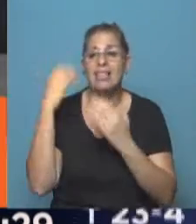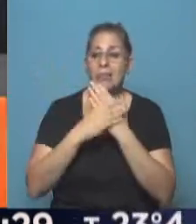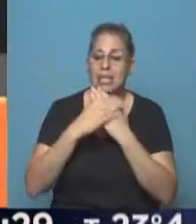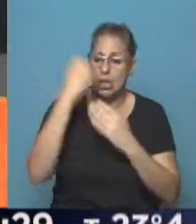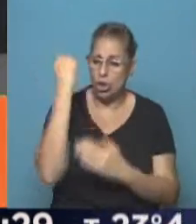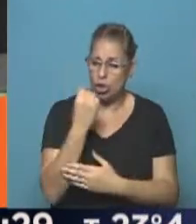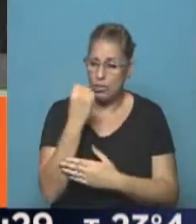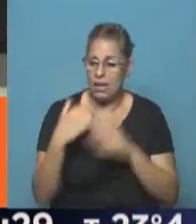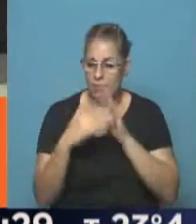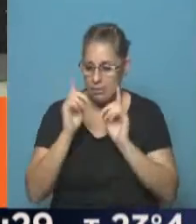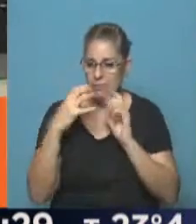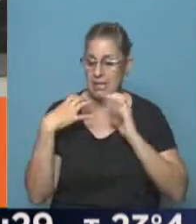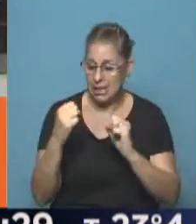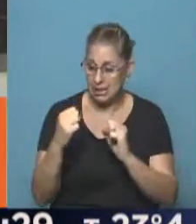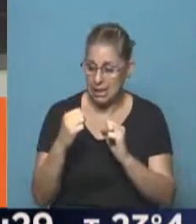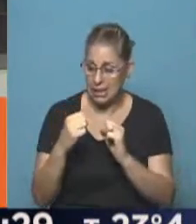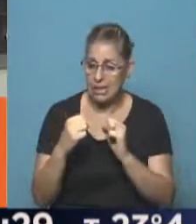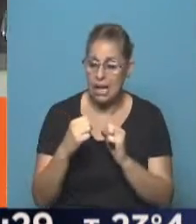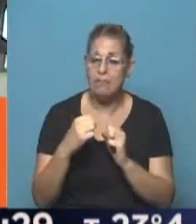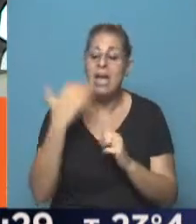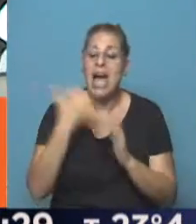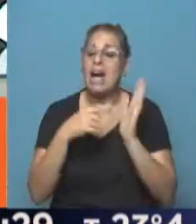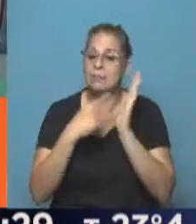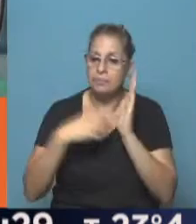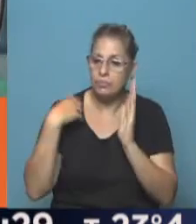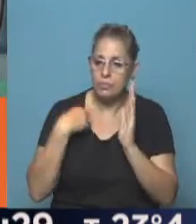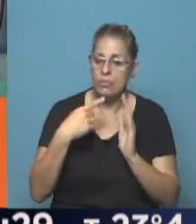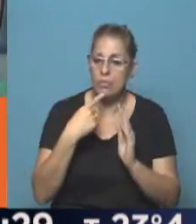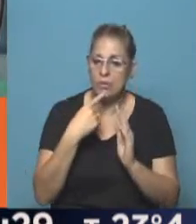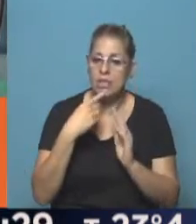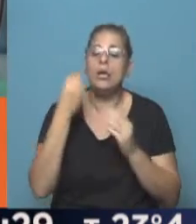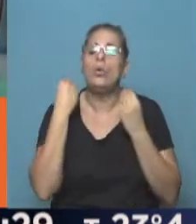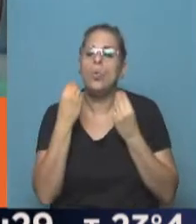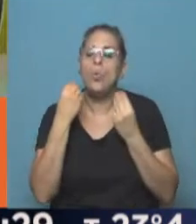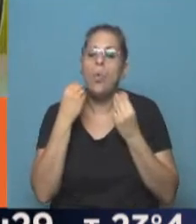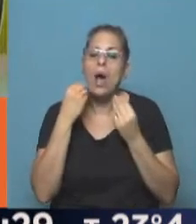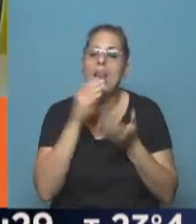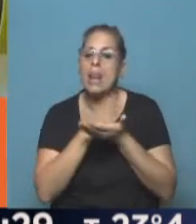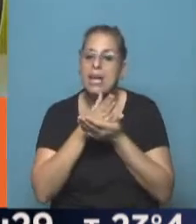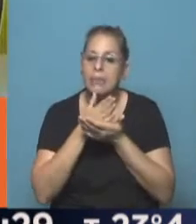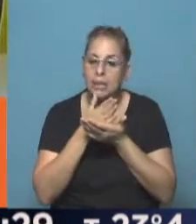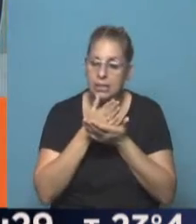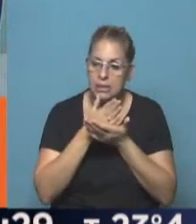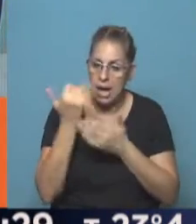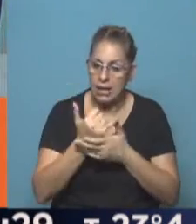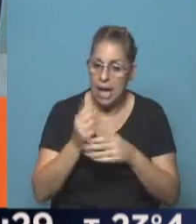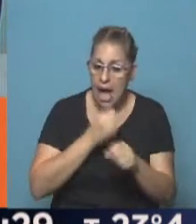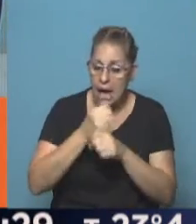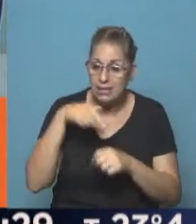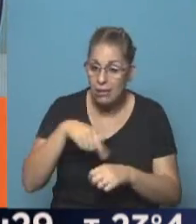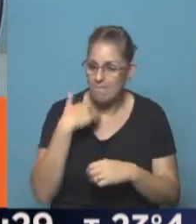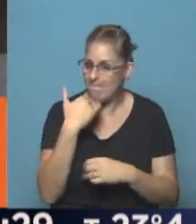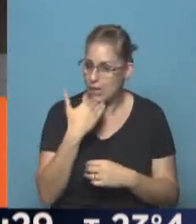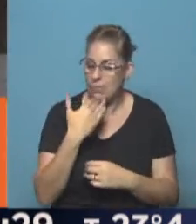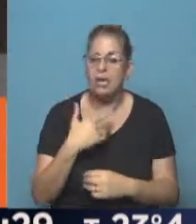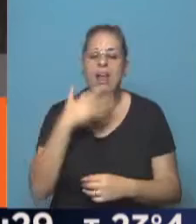donde dependía esta Secretaría, tenía alguna regulación general que decía cuáles eran los parámetros aceptables. Pero esto hasta ahora no se ha dicho. Ahora,